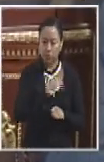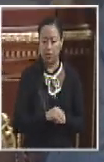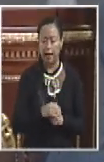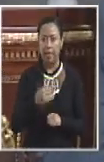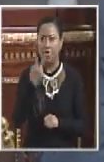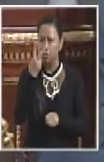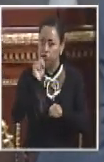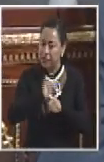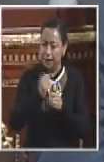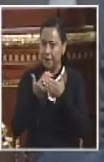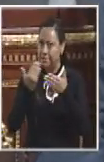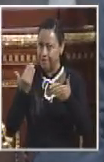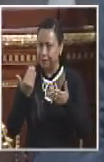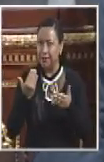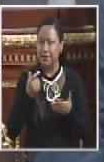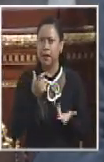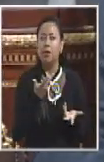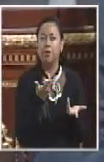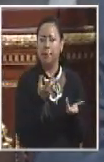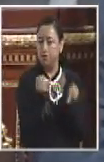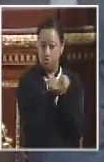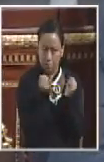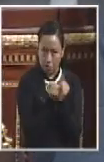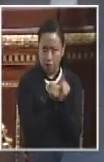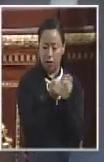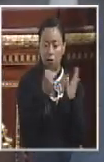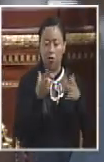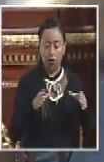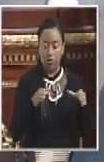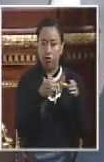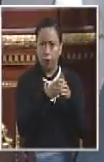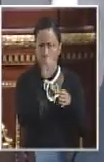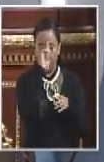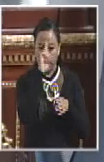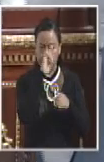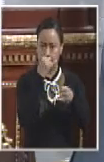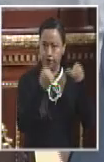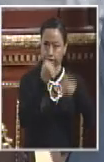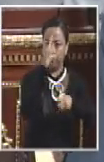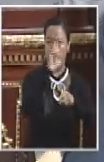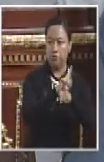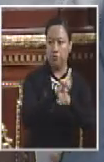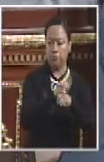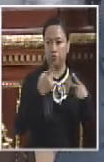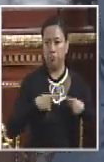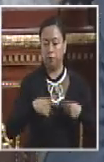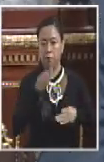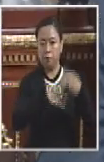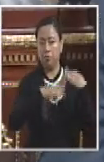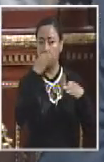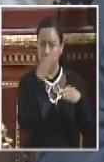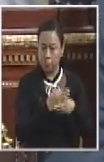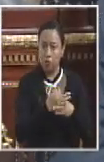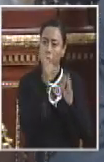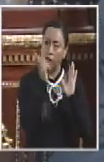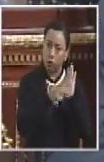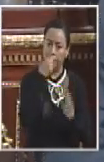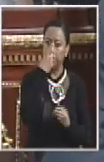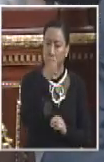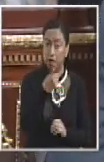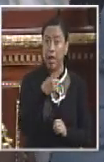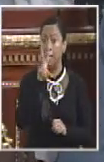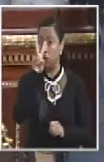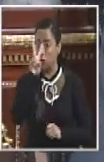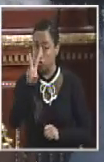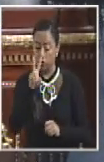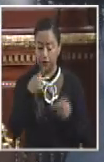semanas cuando el Consejo Judicial Ciudadano llevó a cabo un proceso cuestionado en el que incluso renunciaron 2